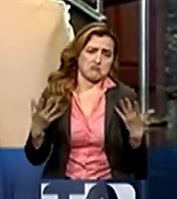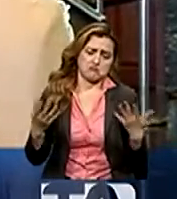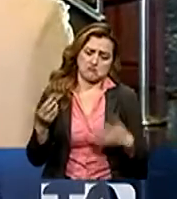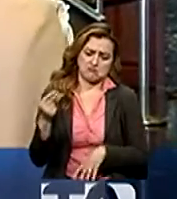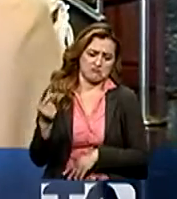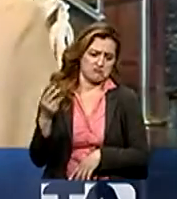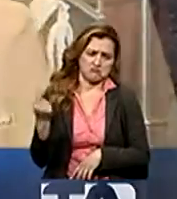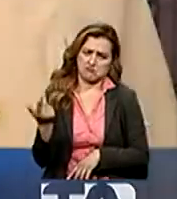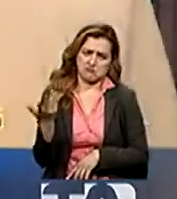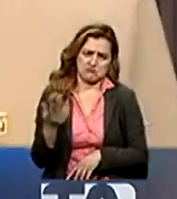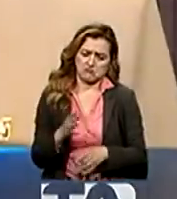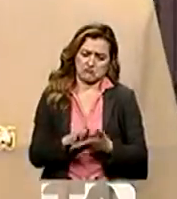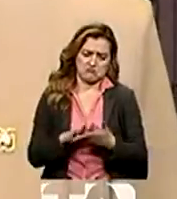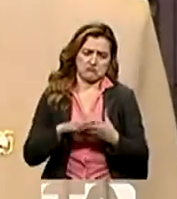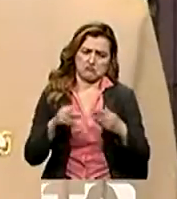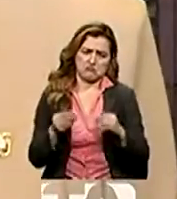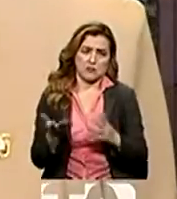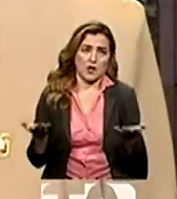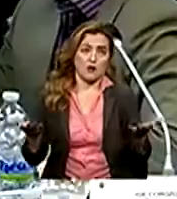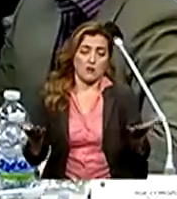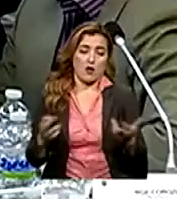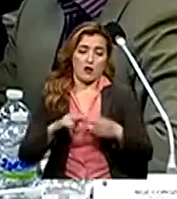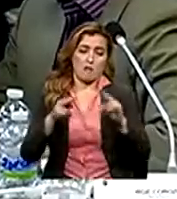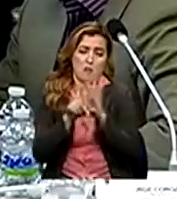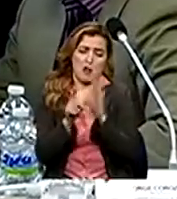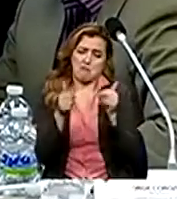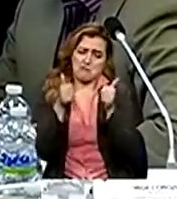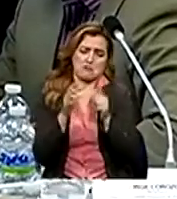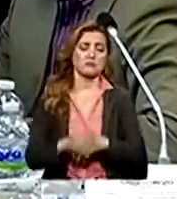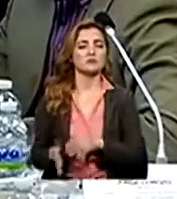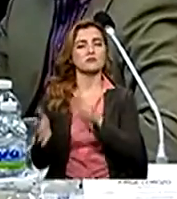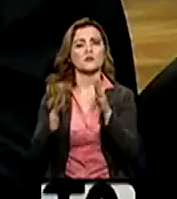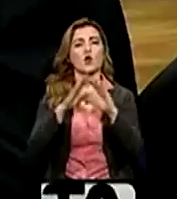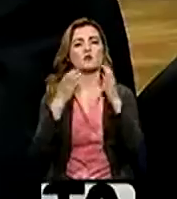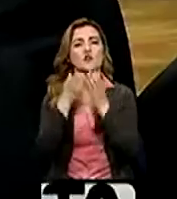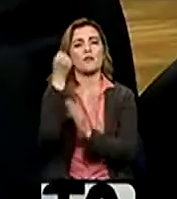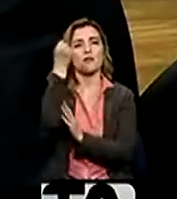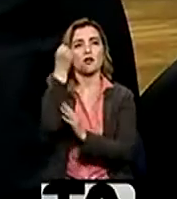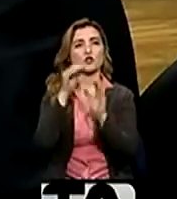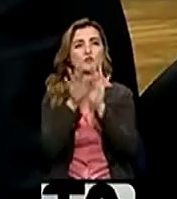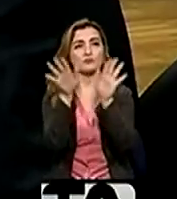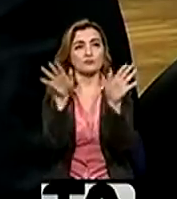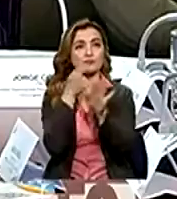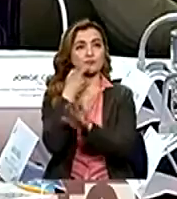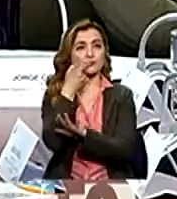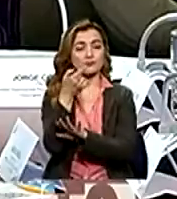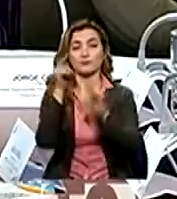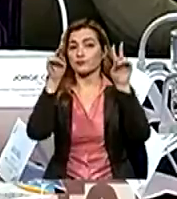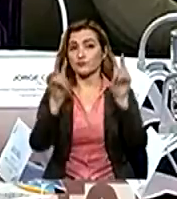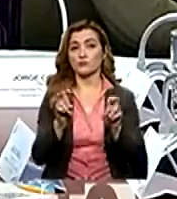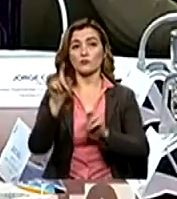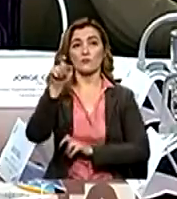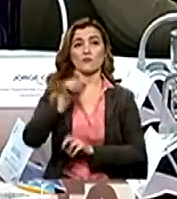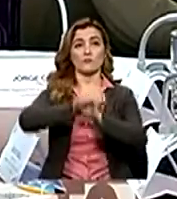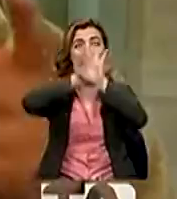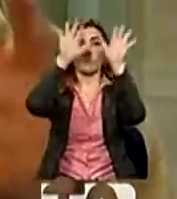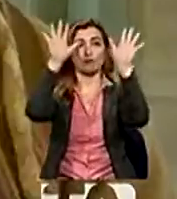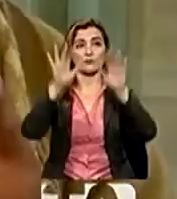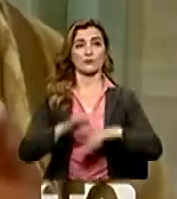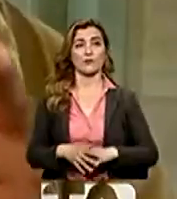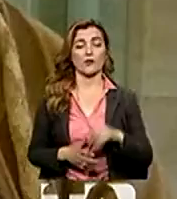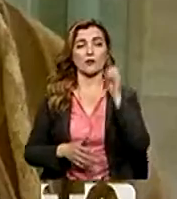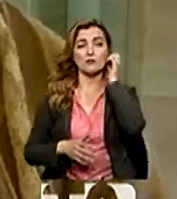celeridad que el caso amerita. Y si es el caso de preparar una reforma. Ahora, dentro de la Comisión de Derechos Colectivos, dicen el tema debe aclararse.